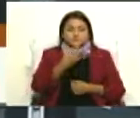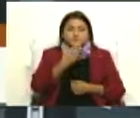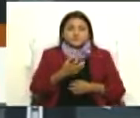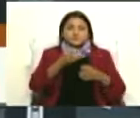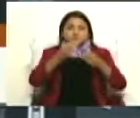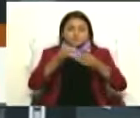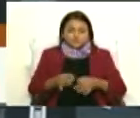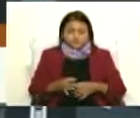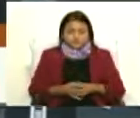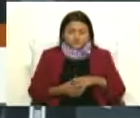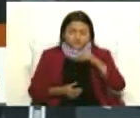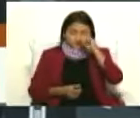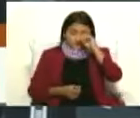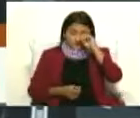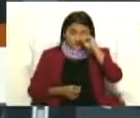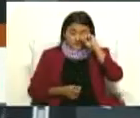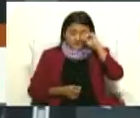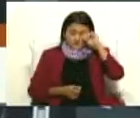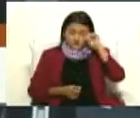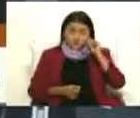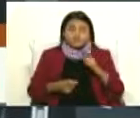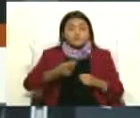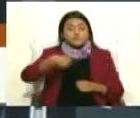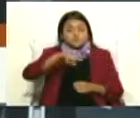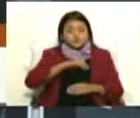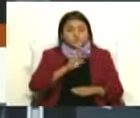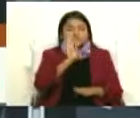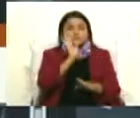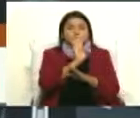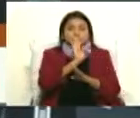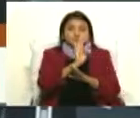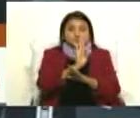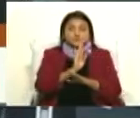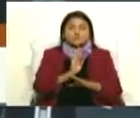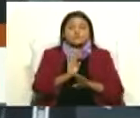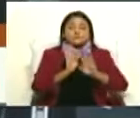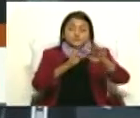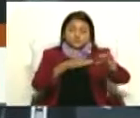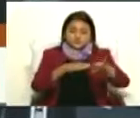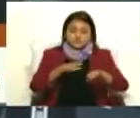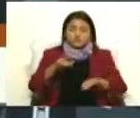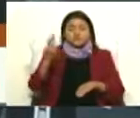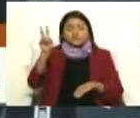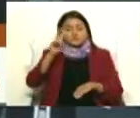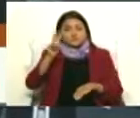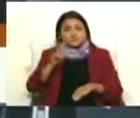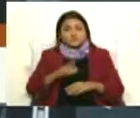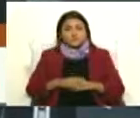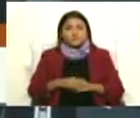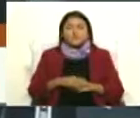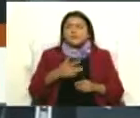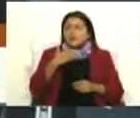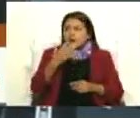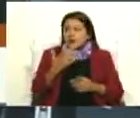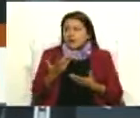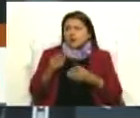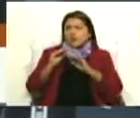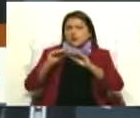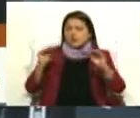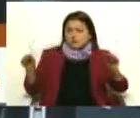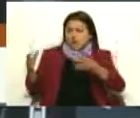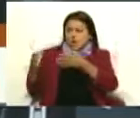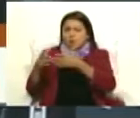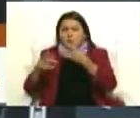la hora de defender a nuestro país, de defender a nuestra soberanía. No se trata de una convocatoria de un partido